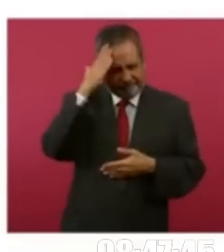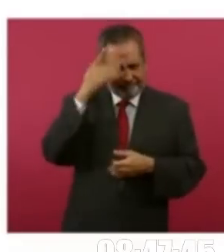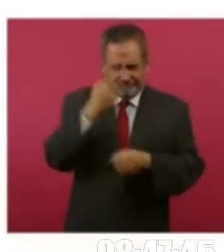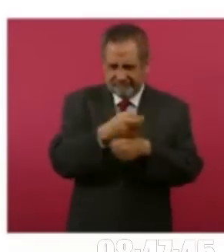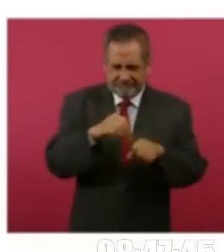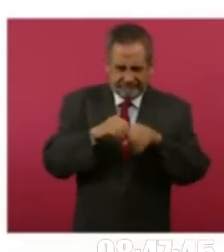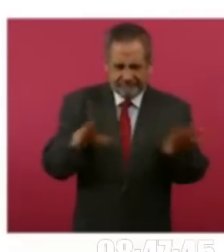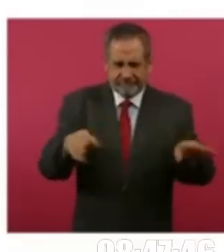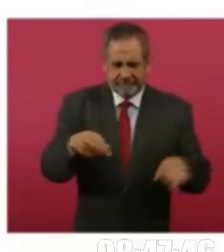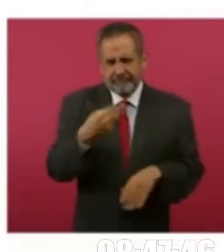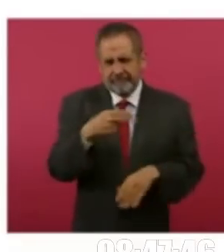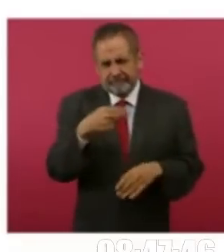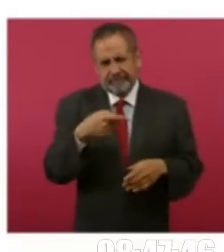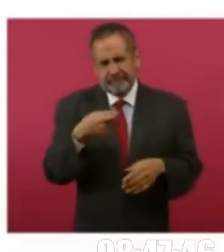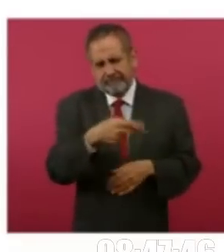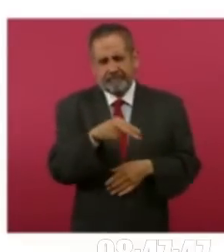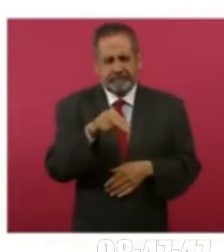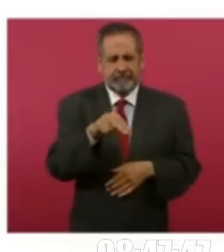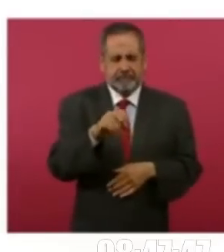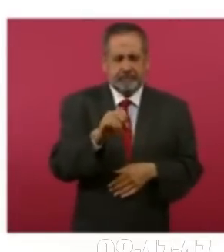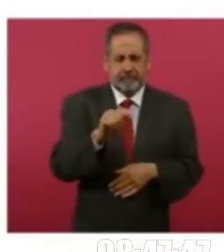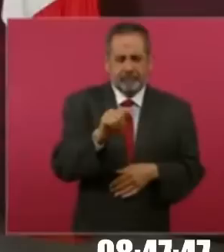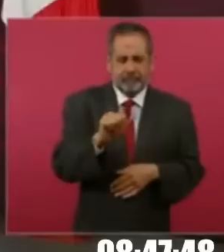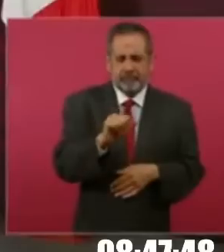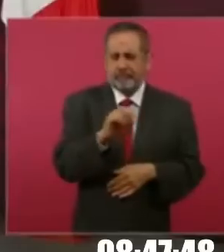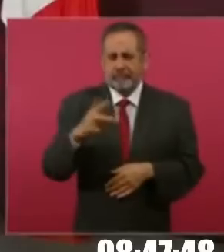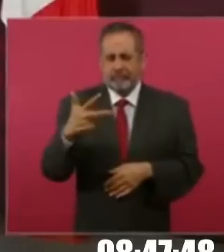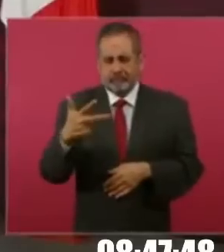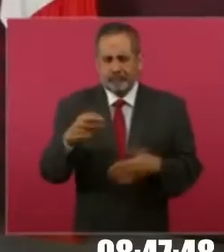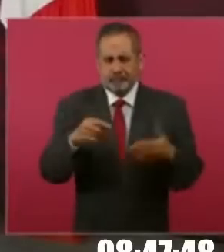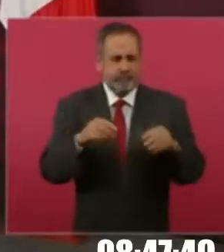de Primera Plana